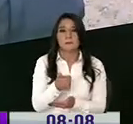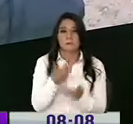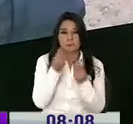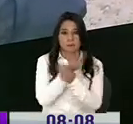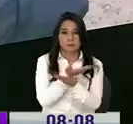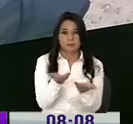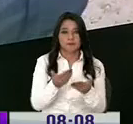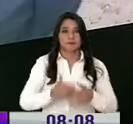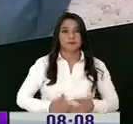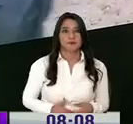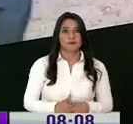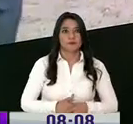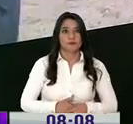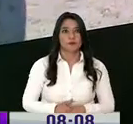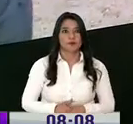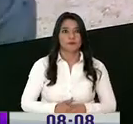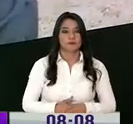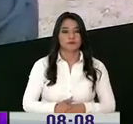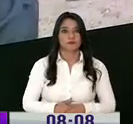Sofía Vintimilla.